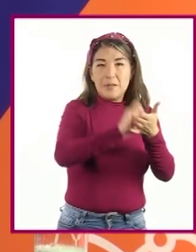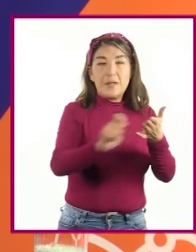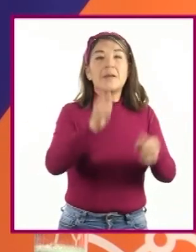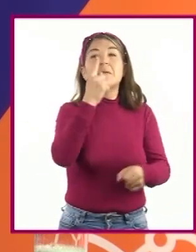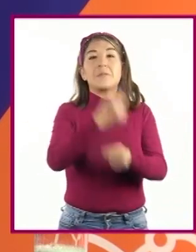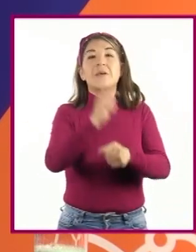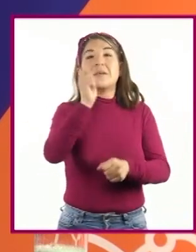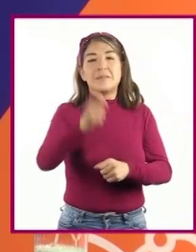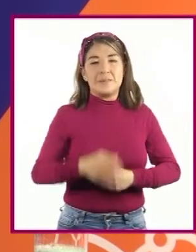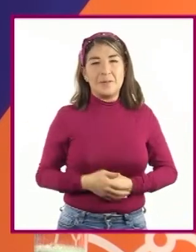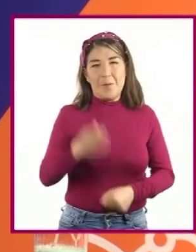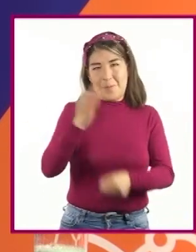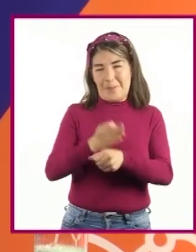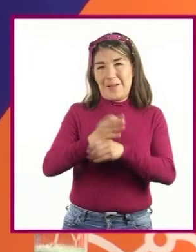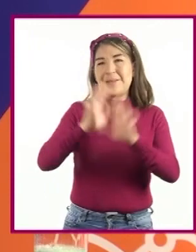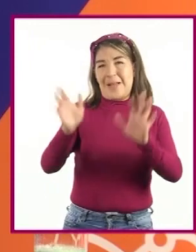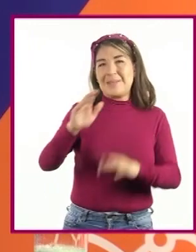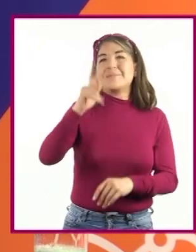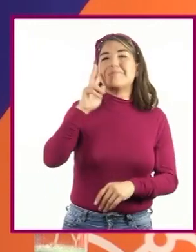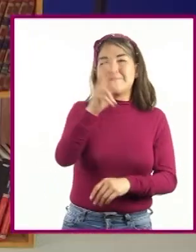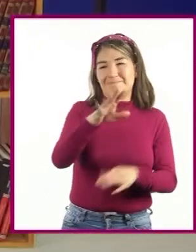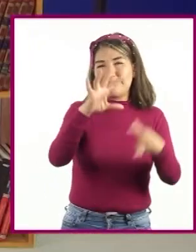principalmente lo que acabamos de conocer.